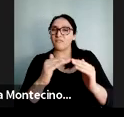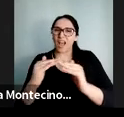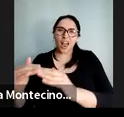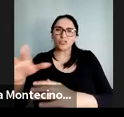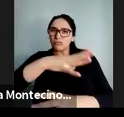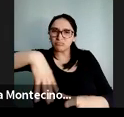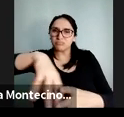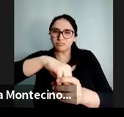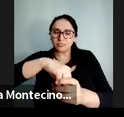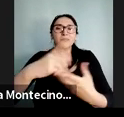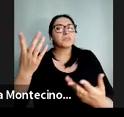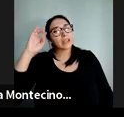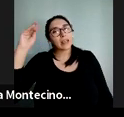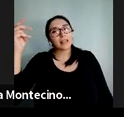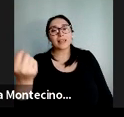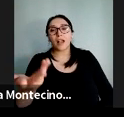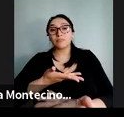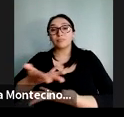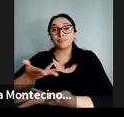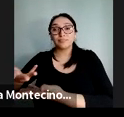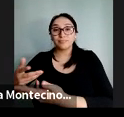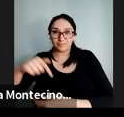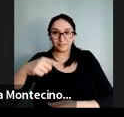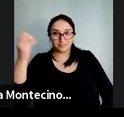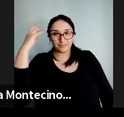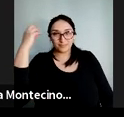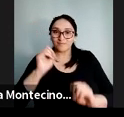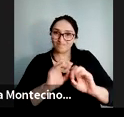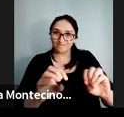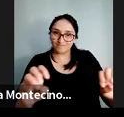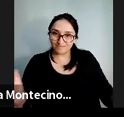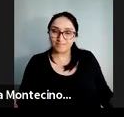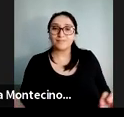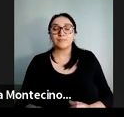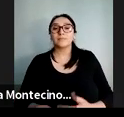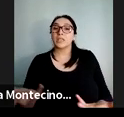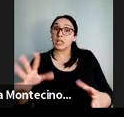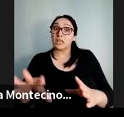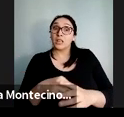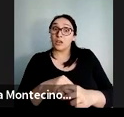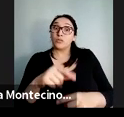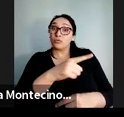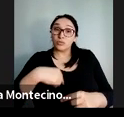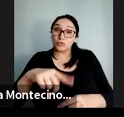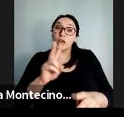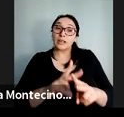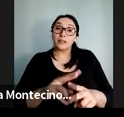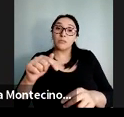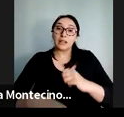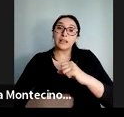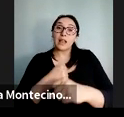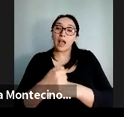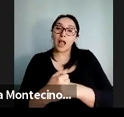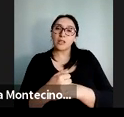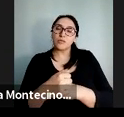es finalmente socializar este conocimiento. Y dentro de eso, hicimos este año, entre los